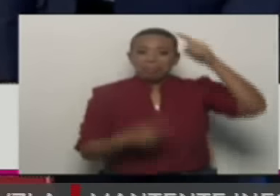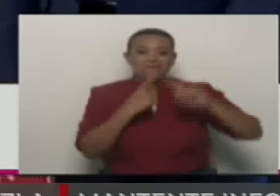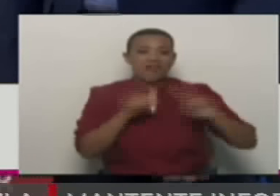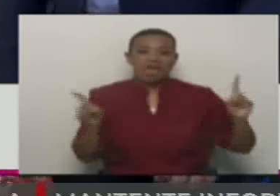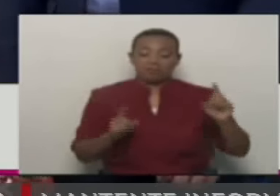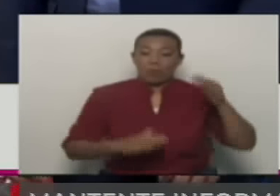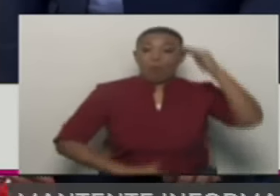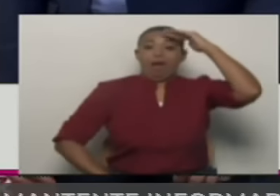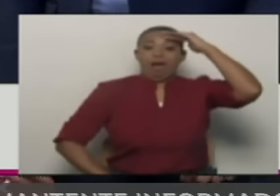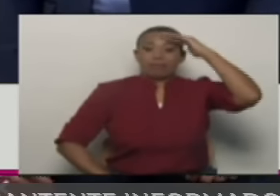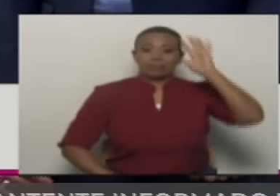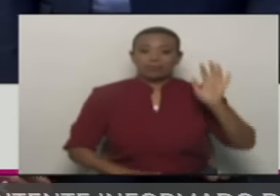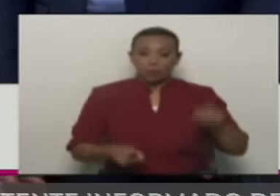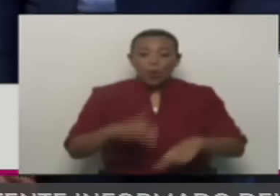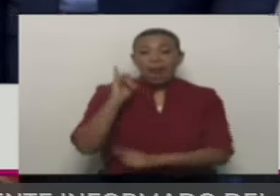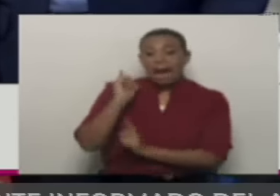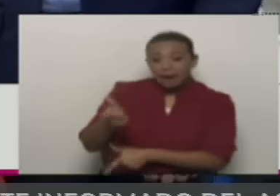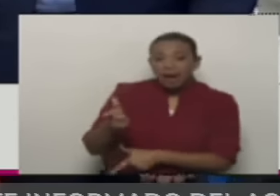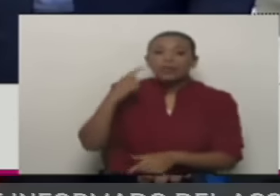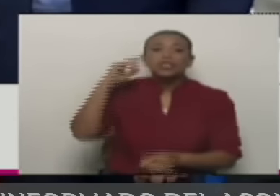Pero la cava sí, le voy a regalar uno a la cava.